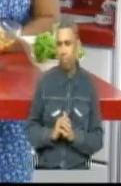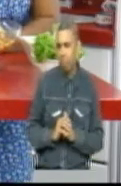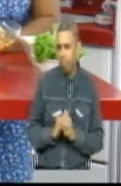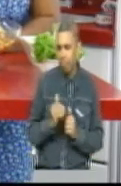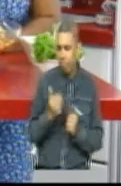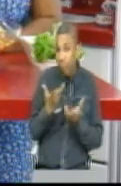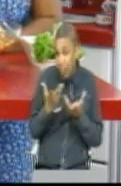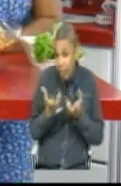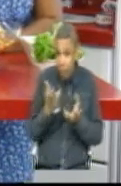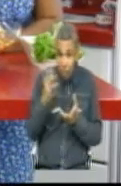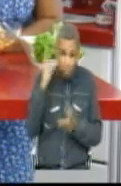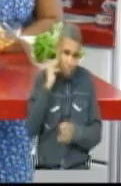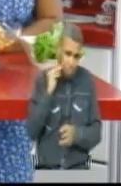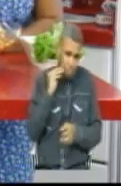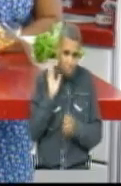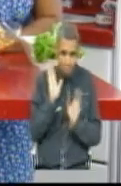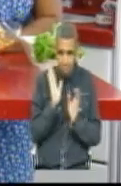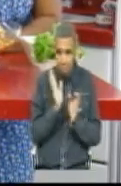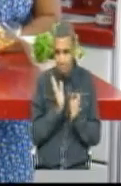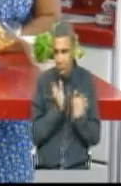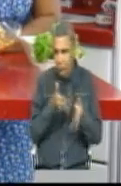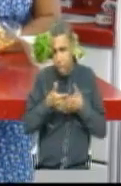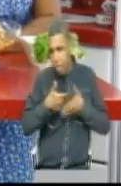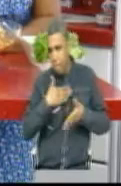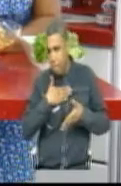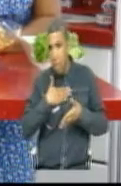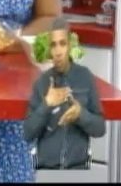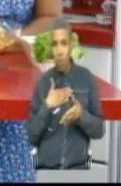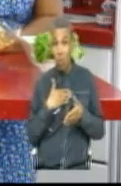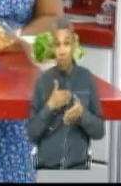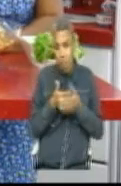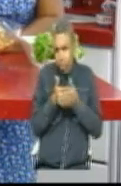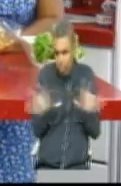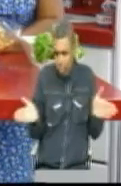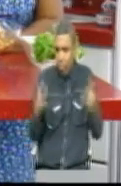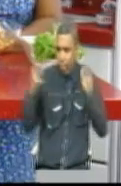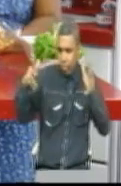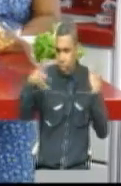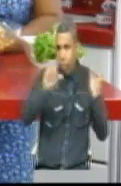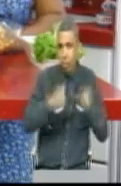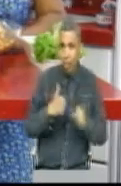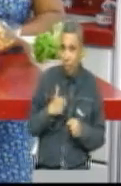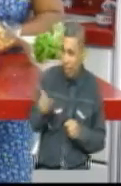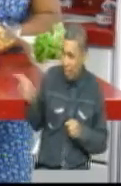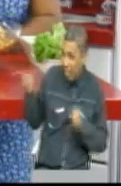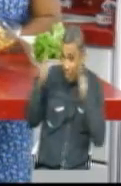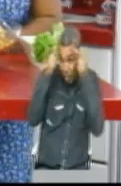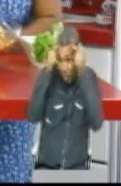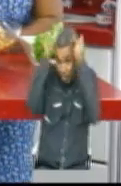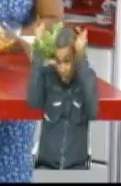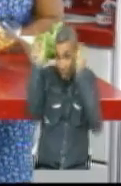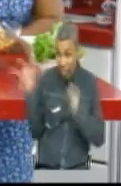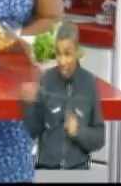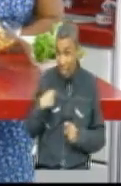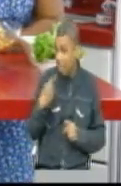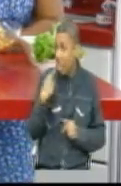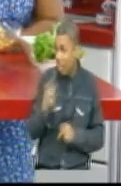se puede hacer más alardes de atún pero yo no sé yo le pongo tanto amor y le pongo tantas cosas que